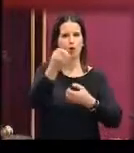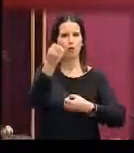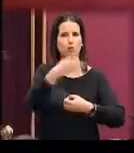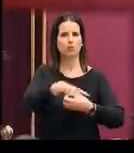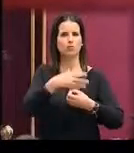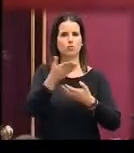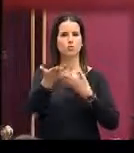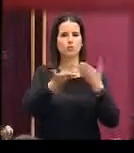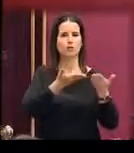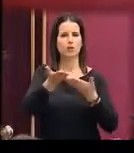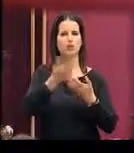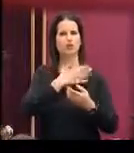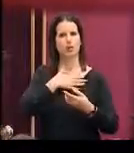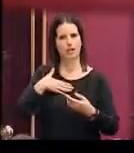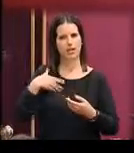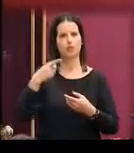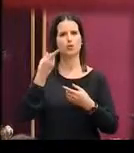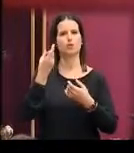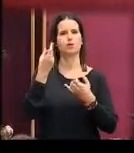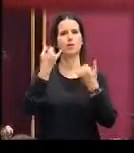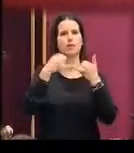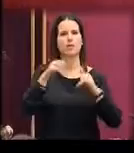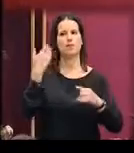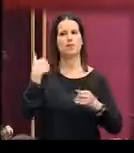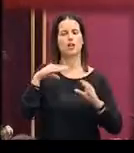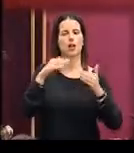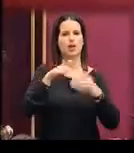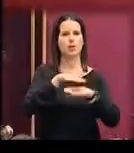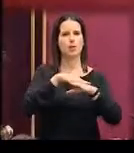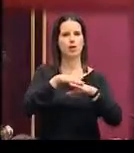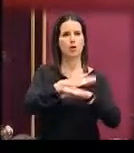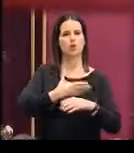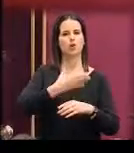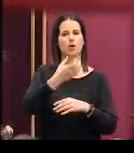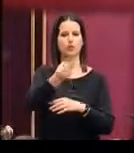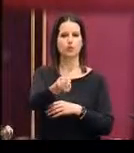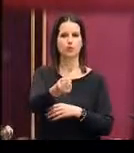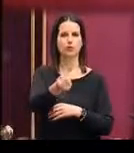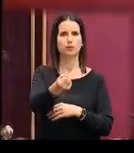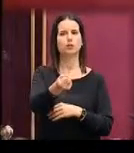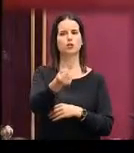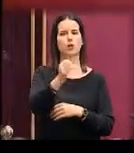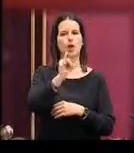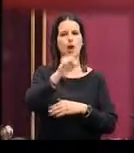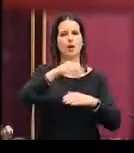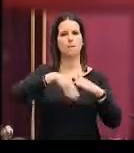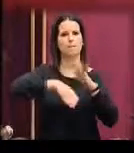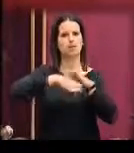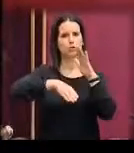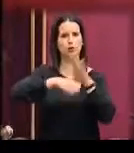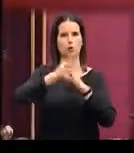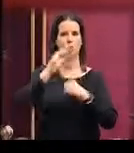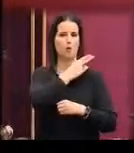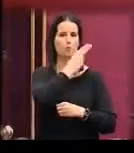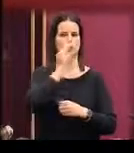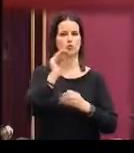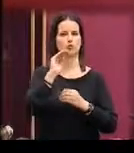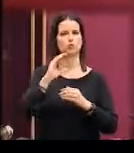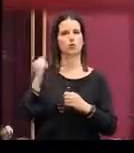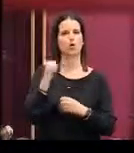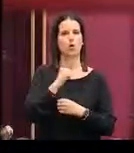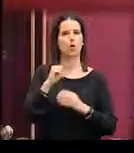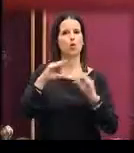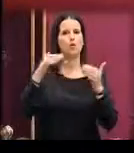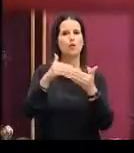queremos y hemos celebrado que el equipo de gobierno y el ayuntamiento haya mantenido su compromiso con nuestra hermandad y cofradía,